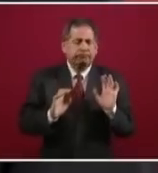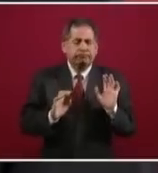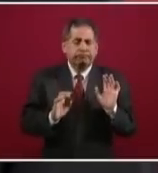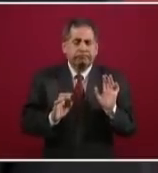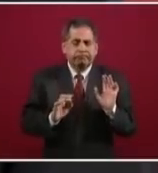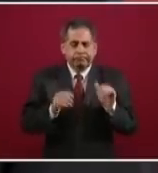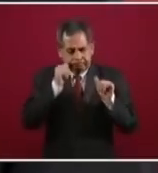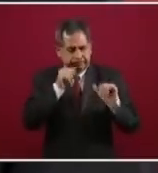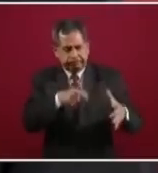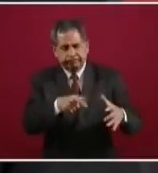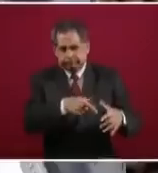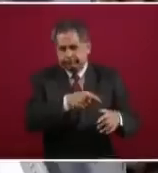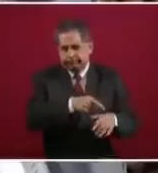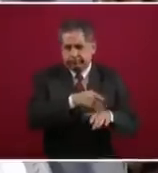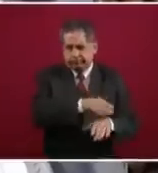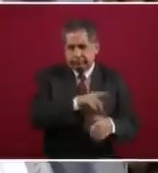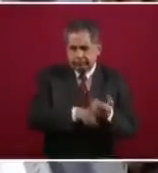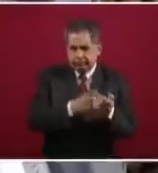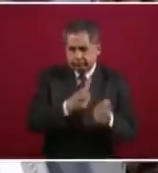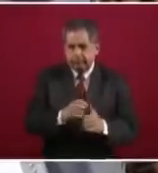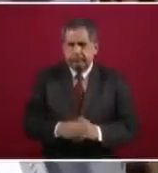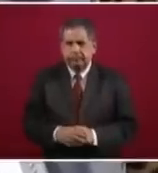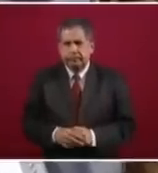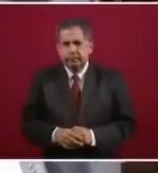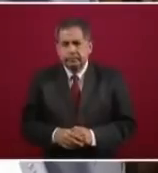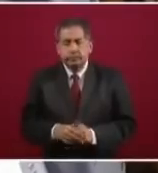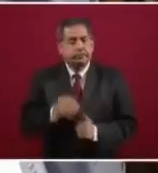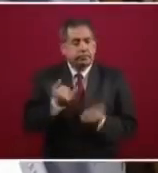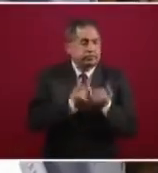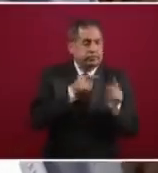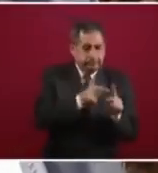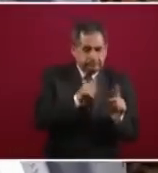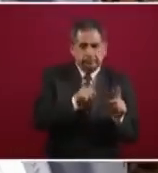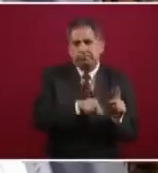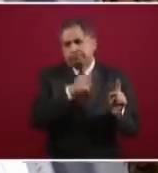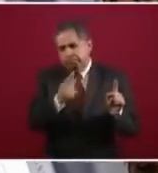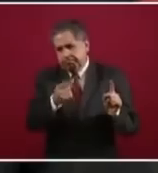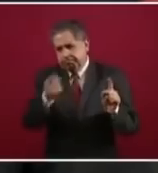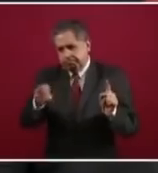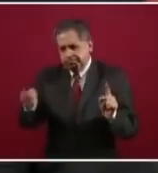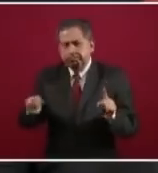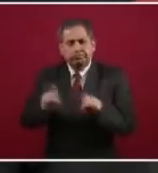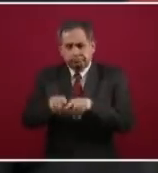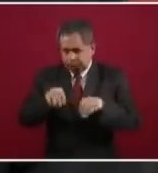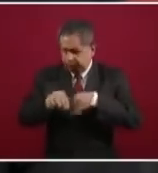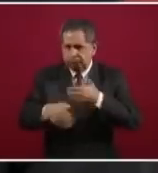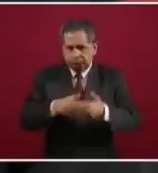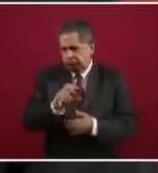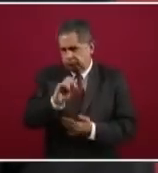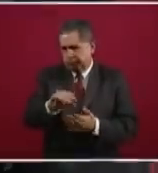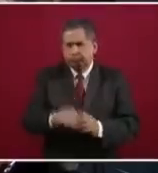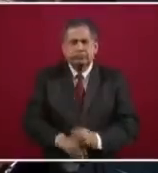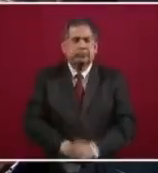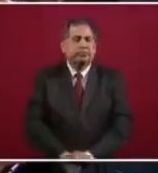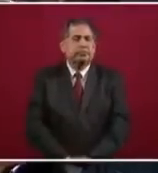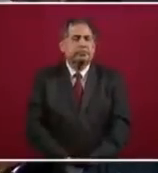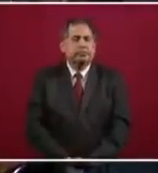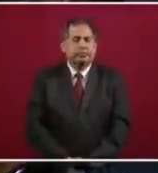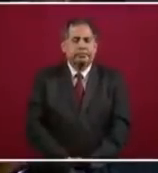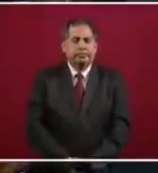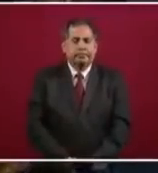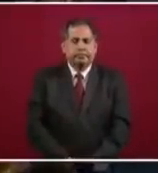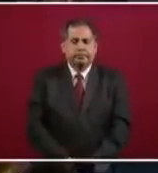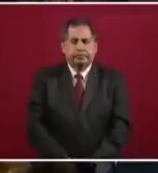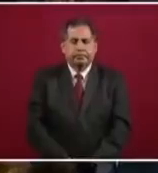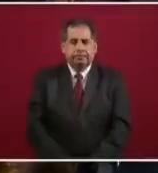a tratar este asunto, como en otros casos, pero sí estamos trabajando. Presidente, hay un video